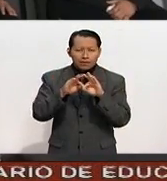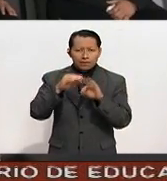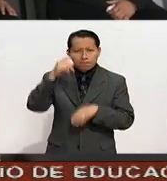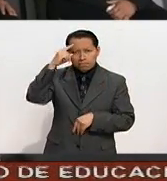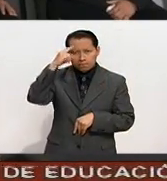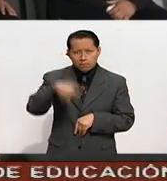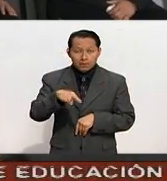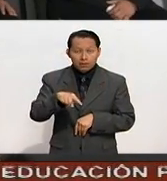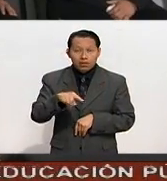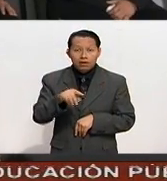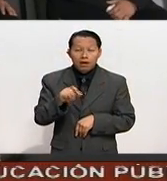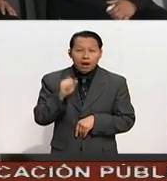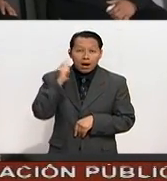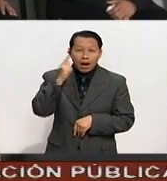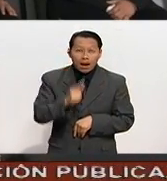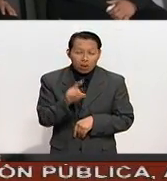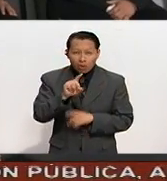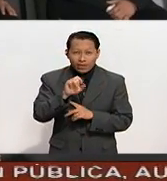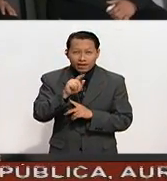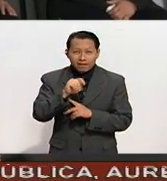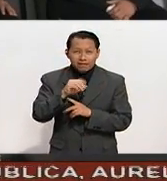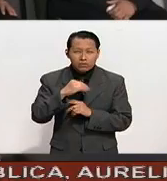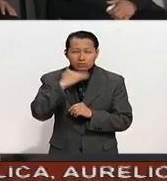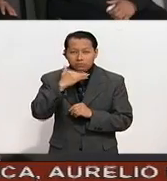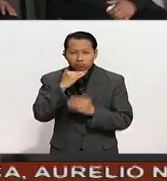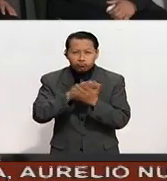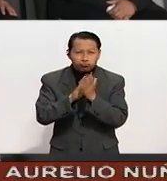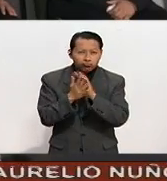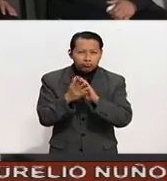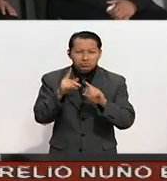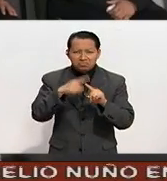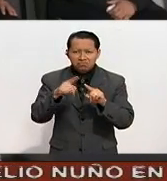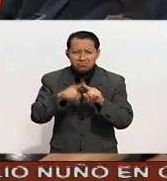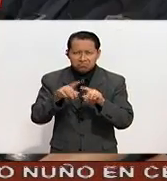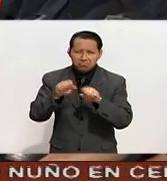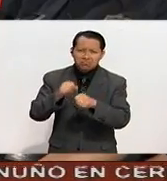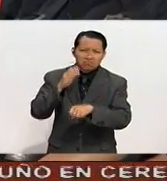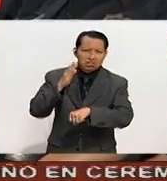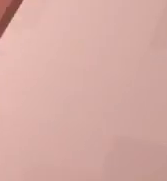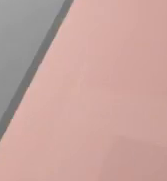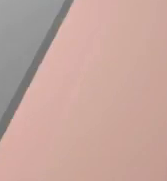que quien comete un delito sea castigado como merece.